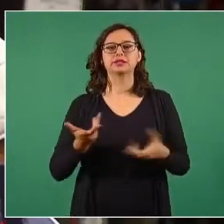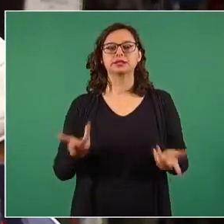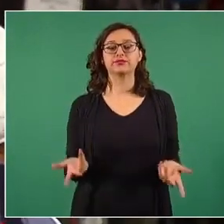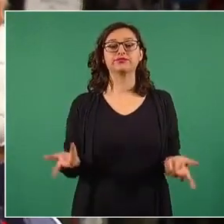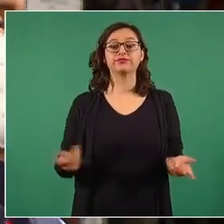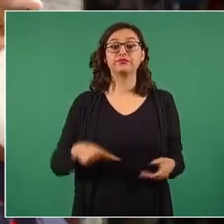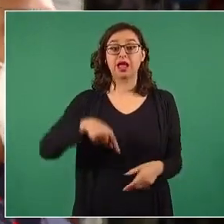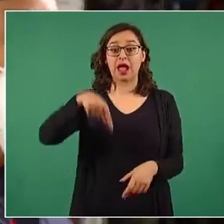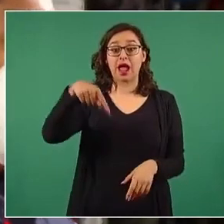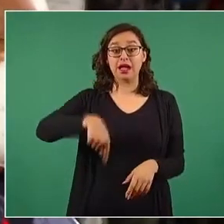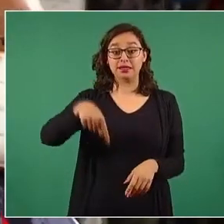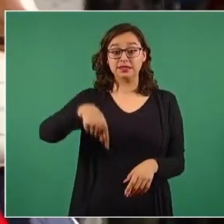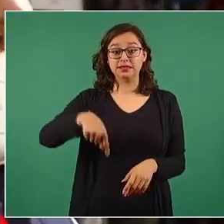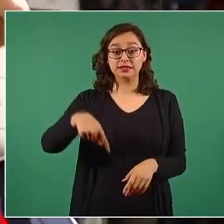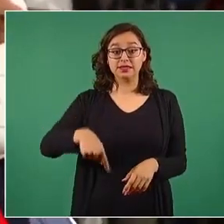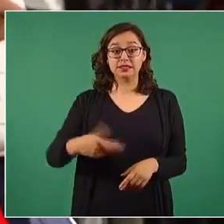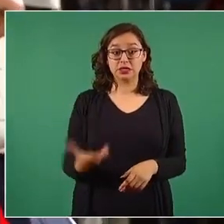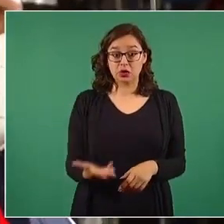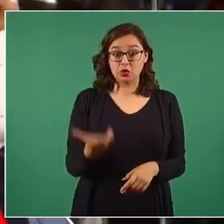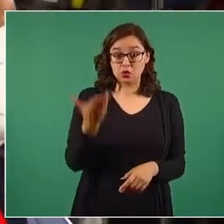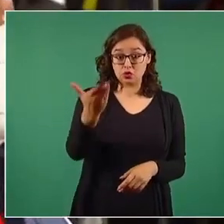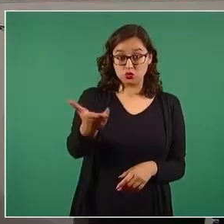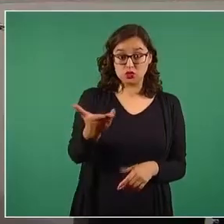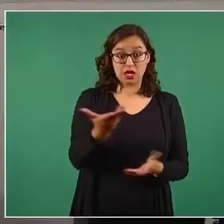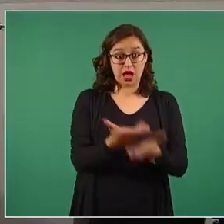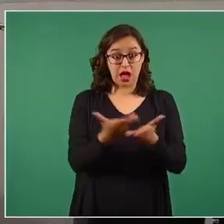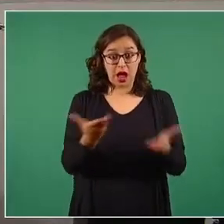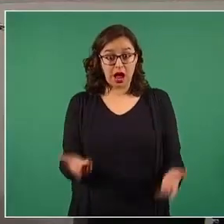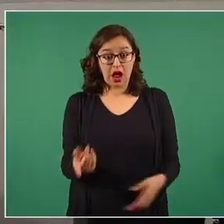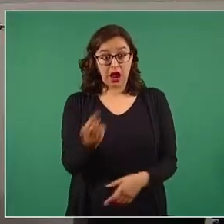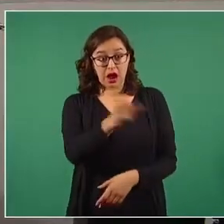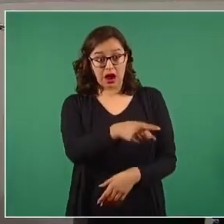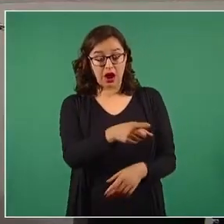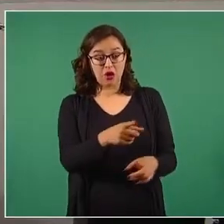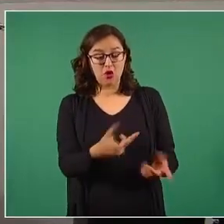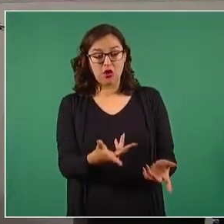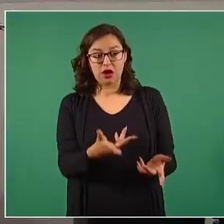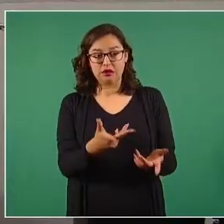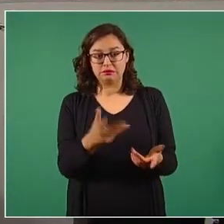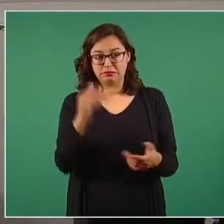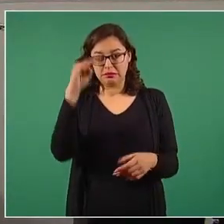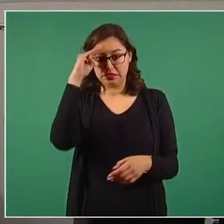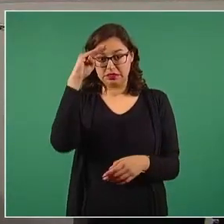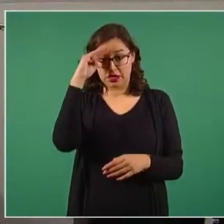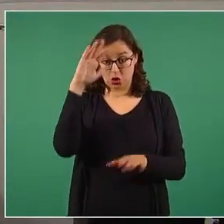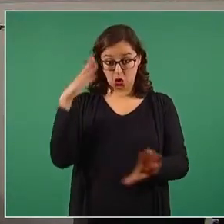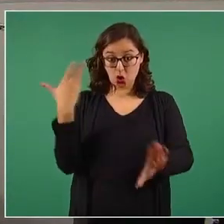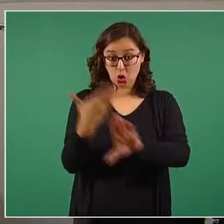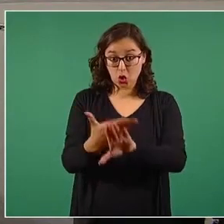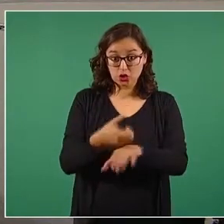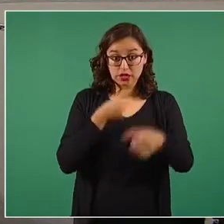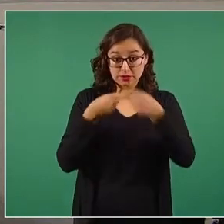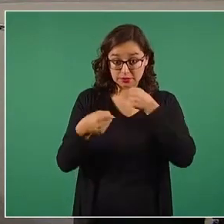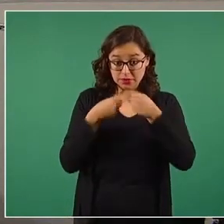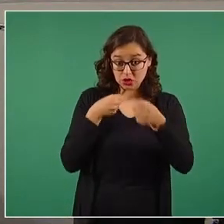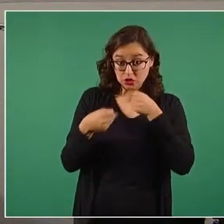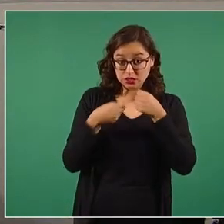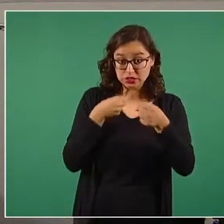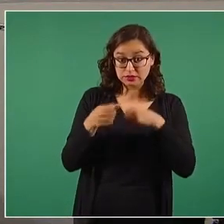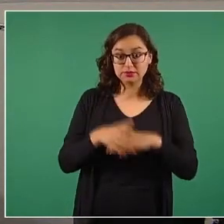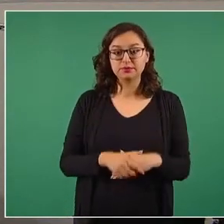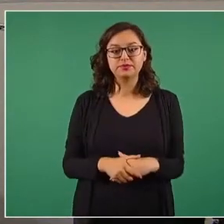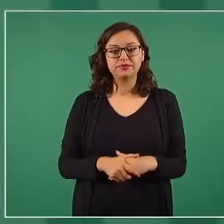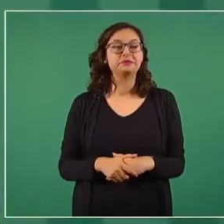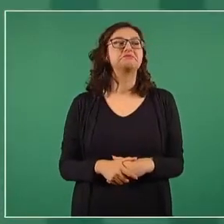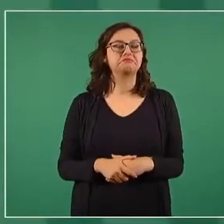desde aquí también usted y ahora con una nueva sección se estigmatice a los periodistas? Bueno, eso es lo que dice